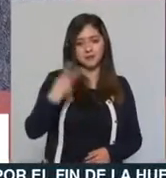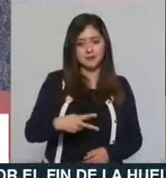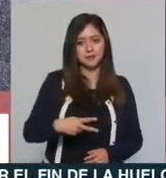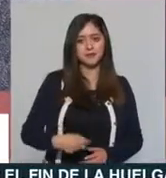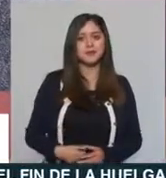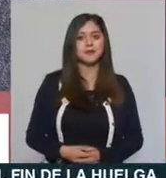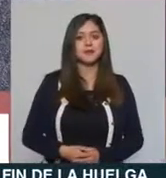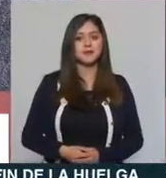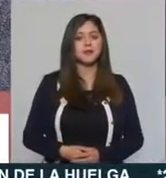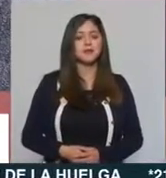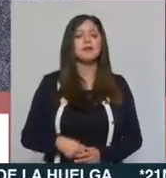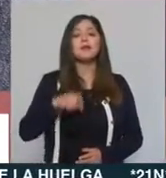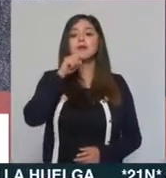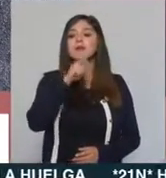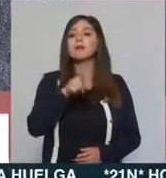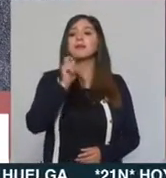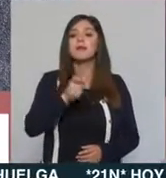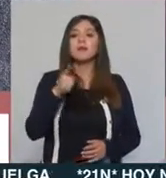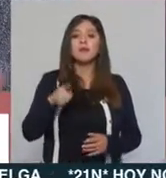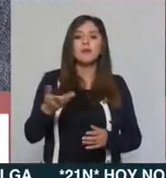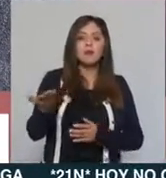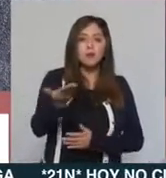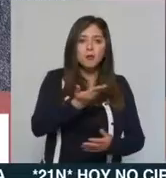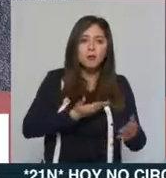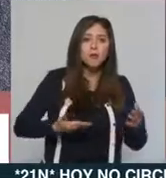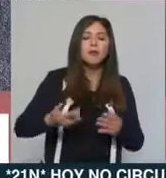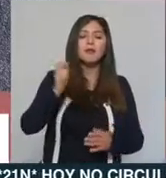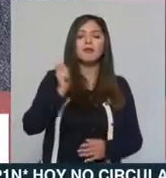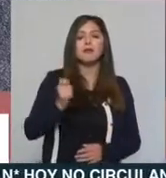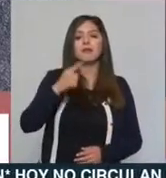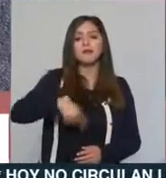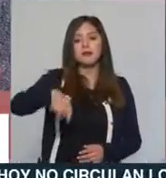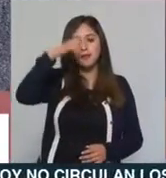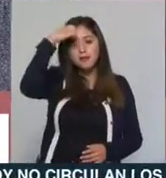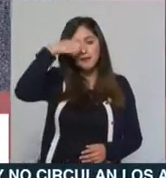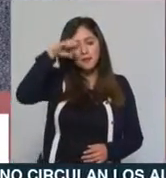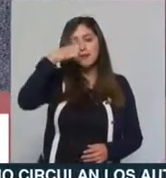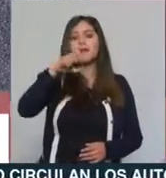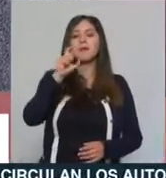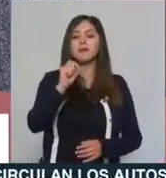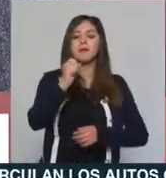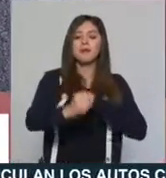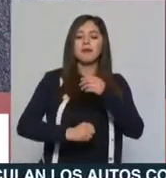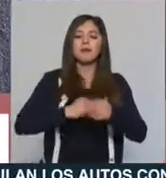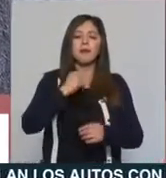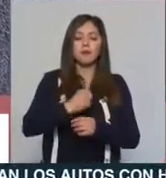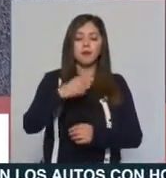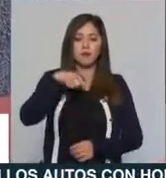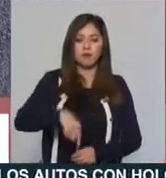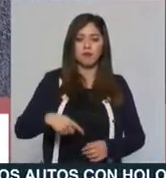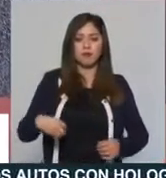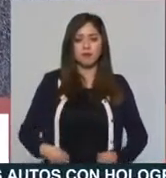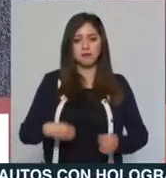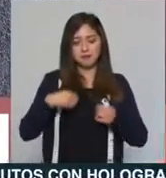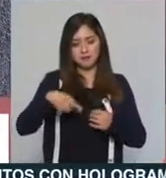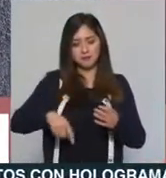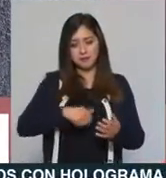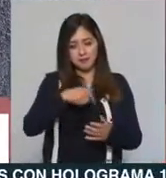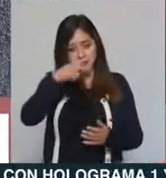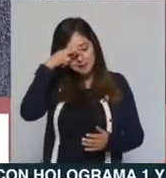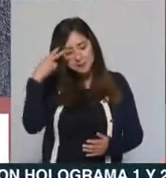bien dices, compartiendo pues algo de la experiencia que en estos 20 años de estar aquí en México hemos